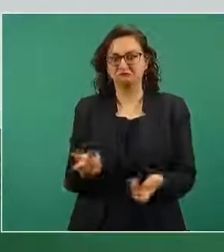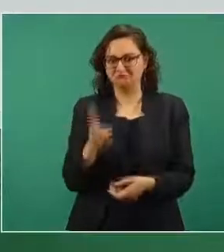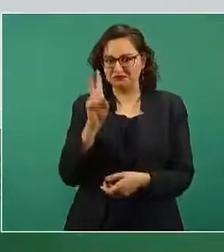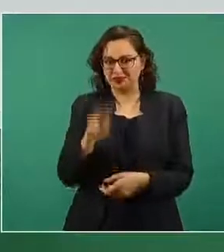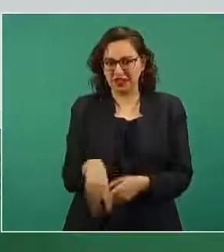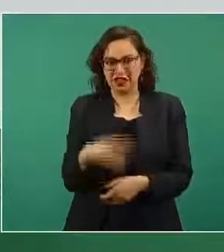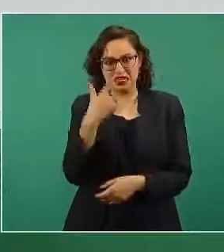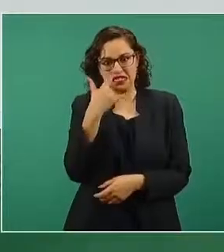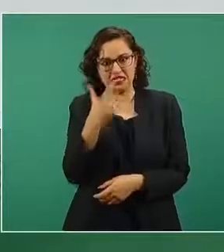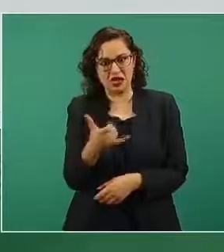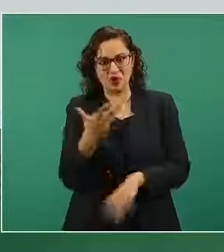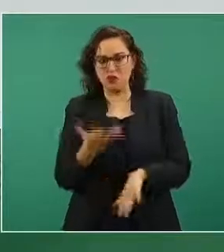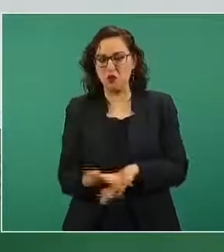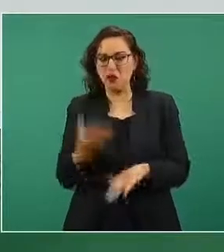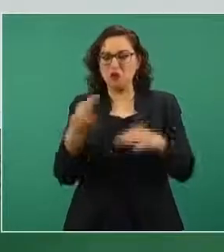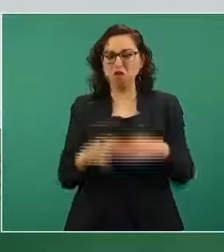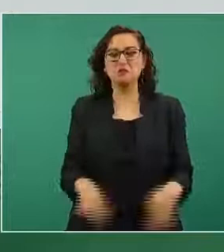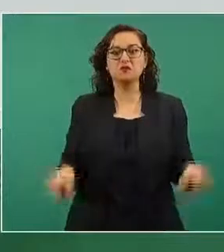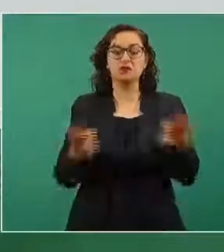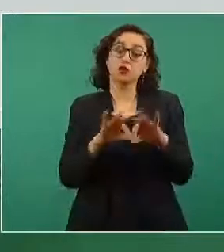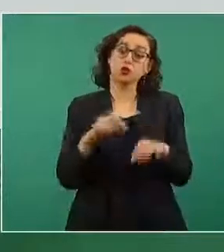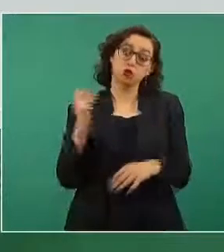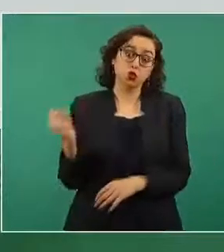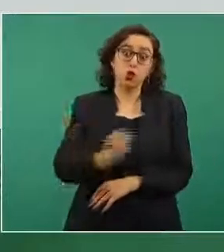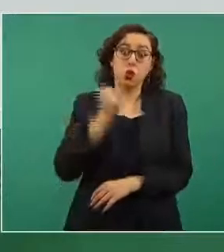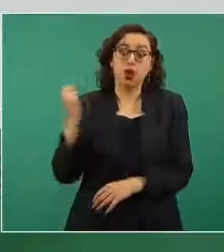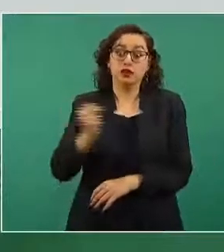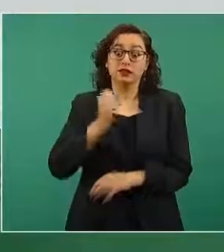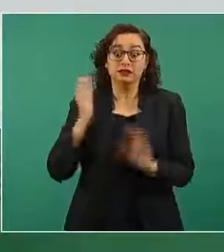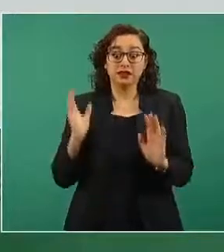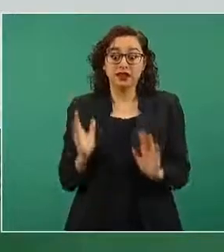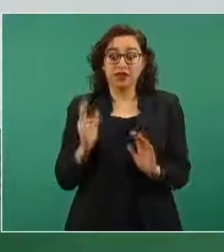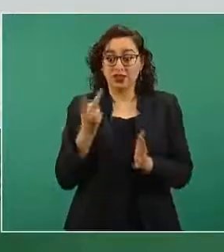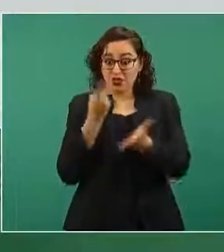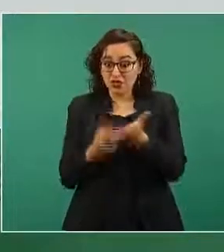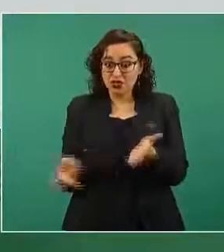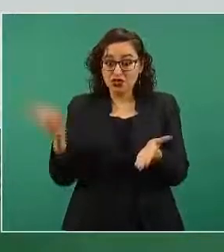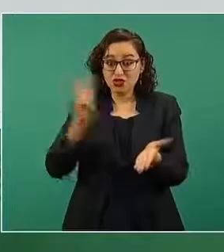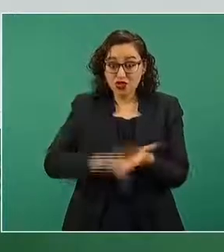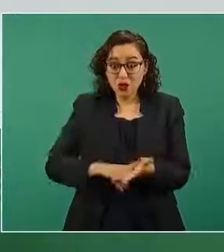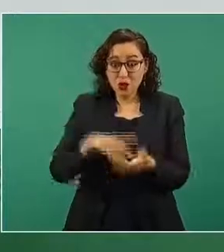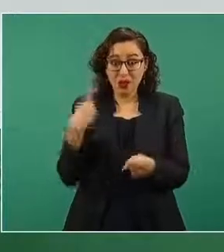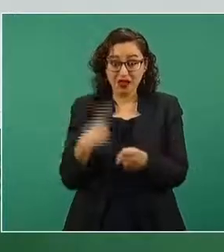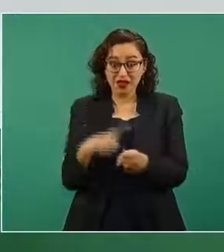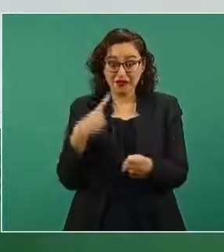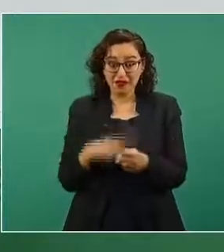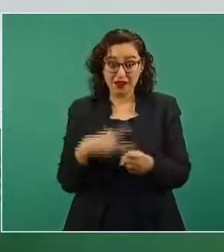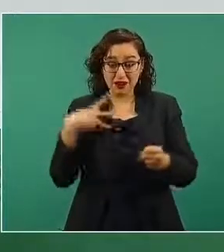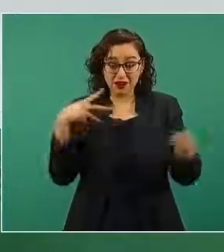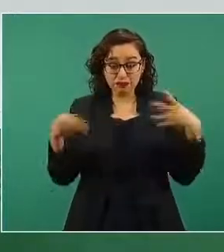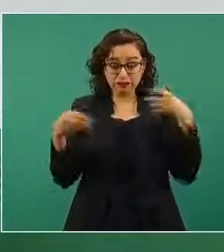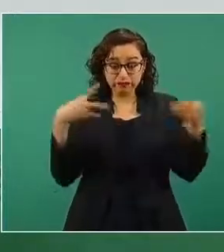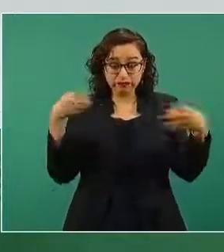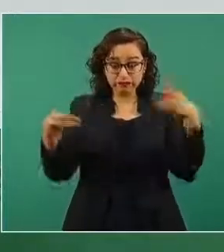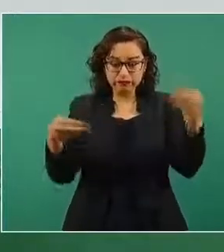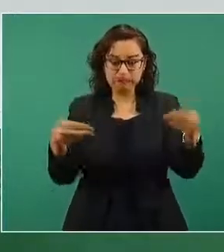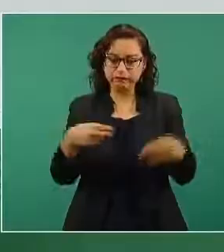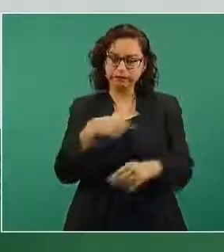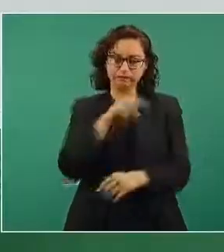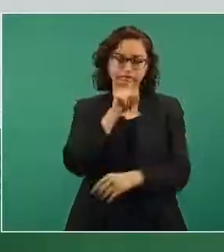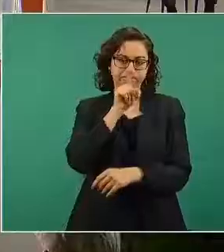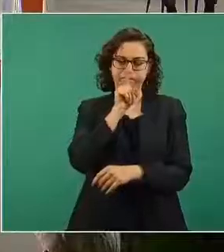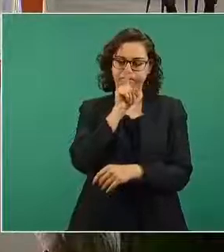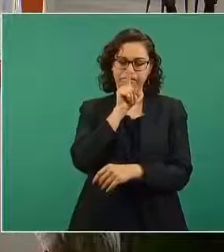es algo muy relevante, pero es algo muy afortunado, porque no tuvimos dos temporadas de enfermedad respiratoria